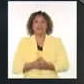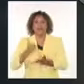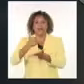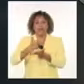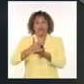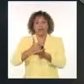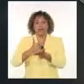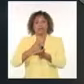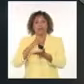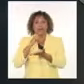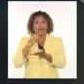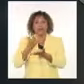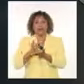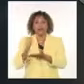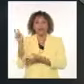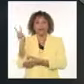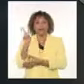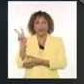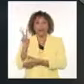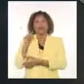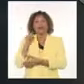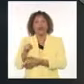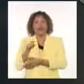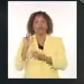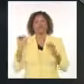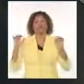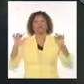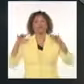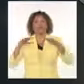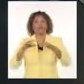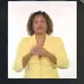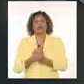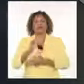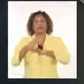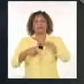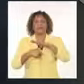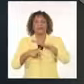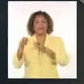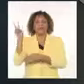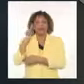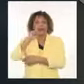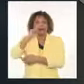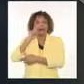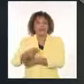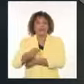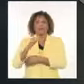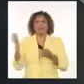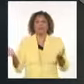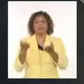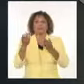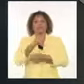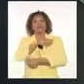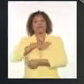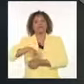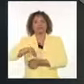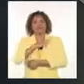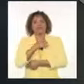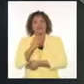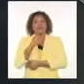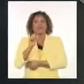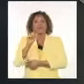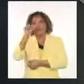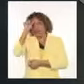sudamericano. Y durante esta jornada, el presidente Nicolás Maduro enalteció a los pueblos originarios cuando se